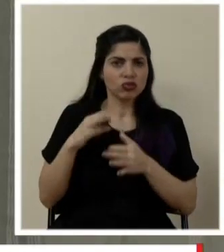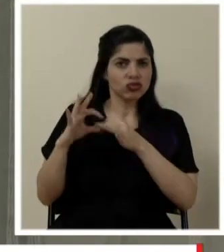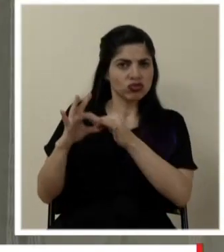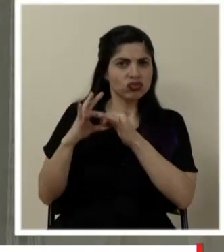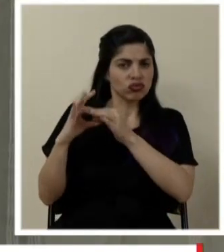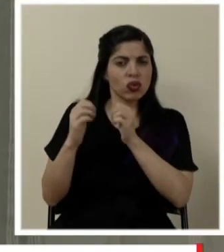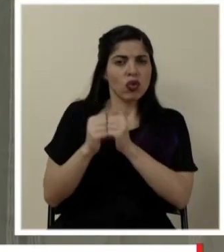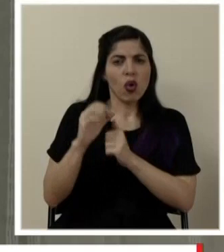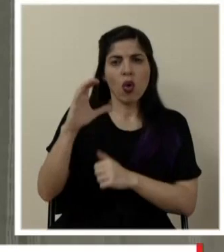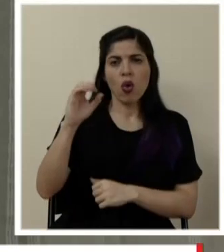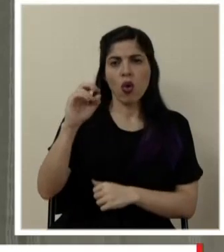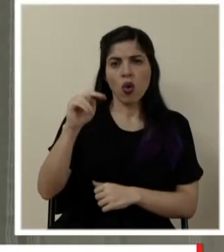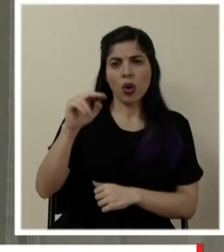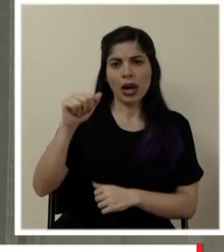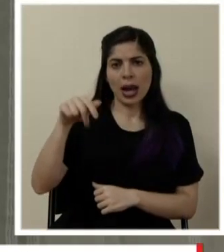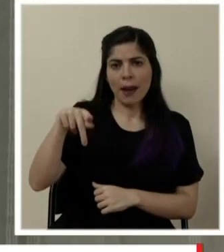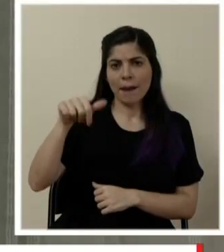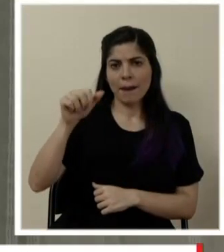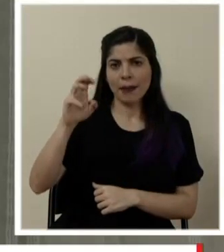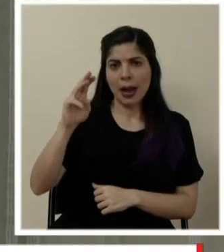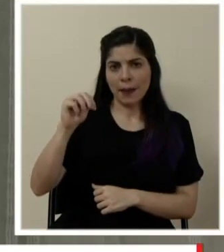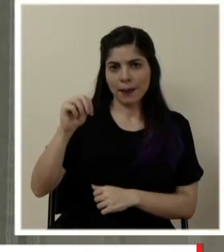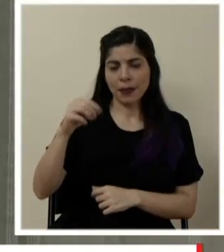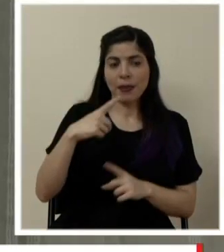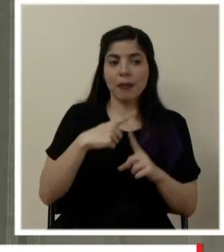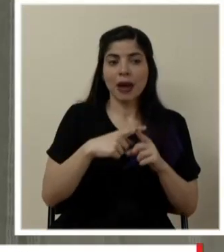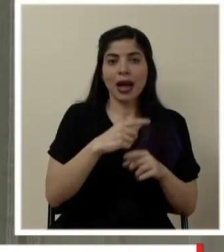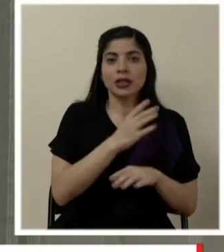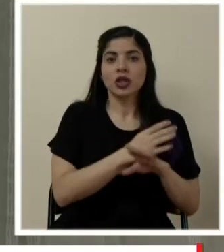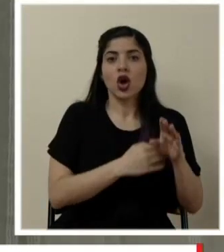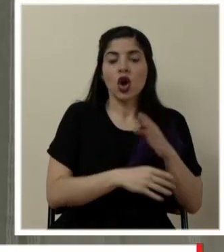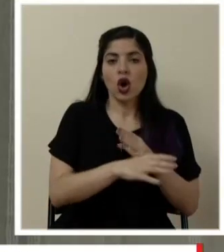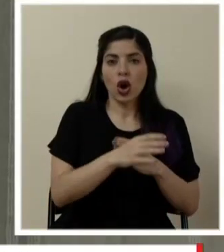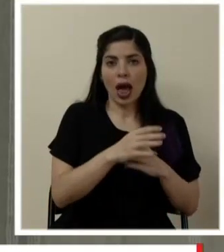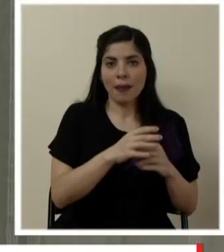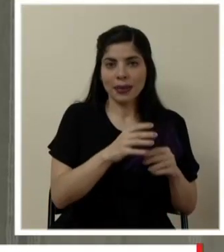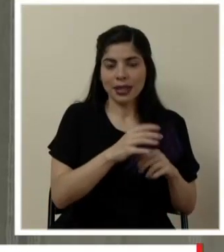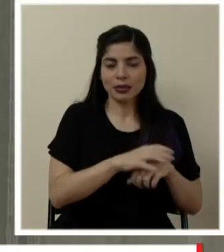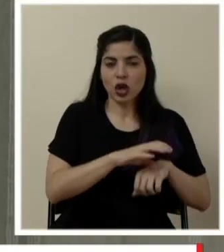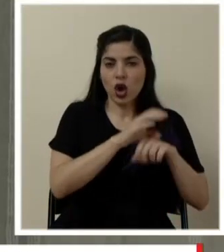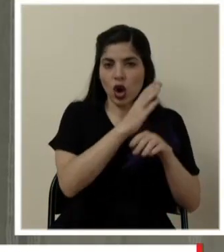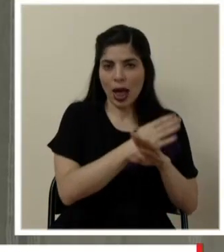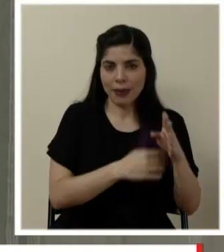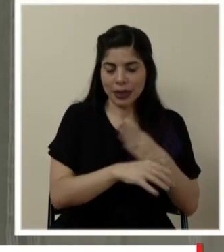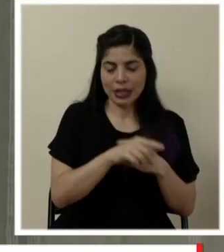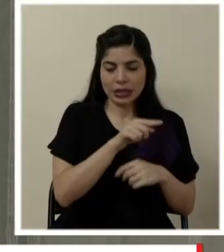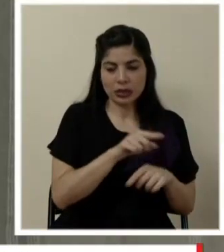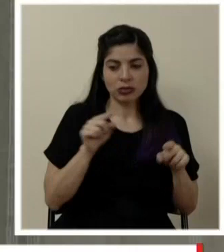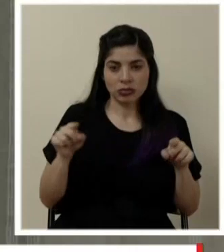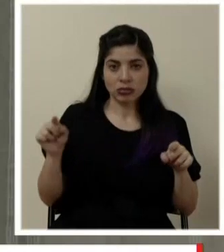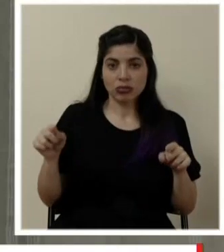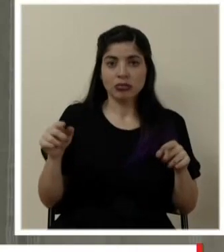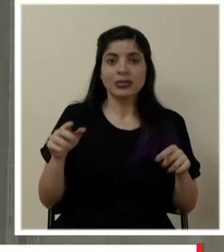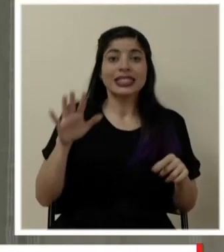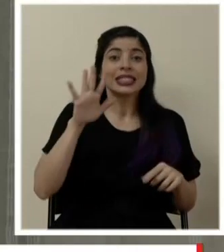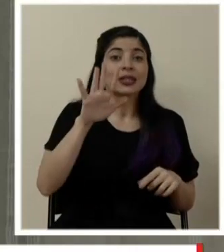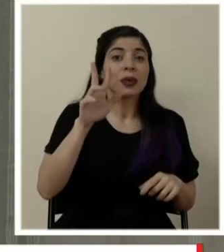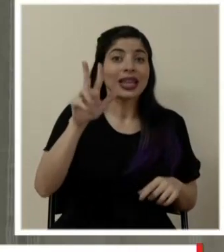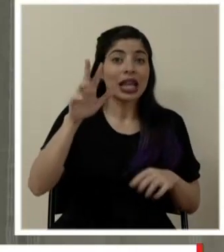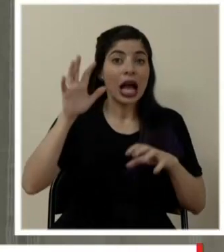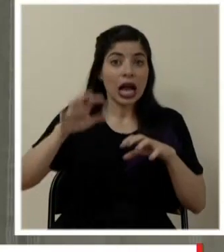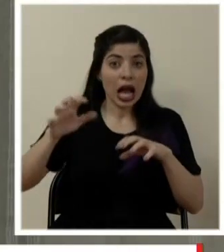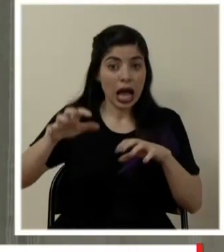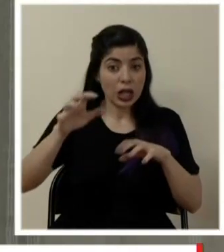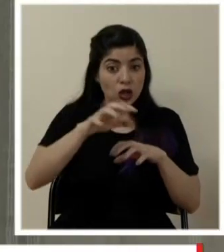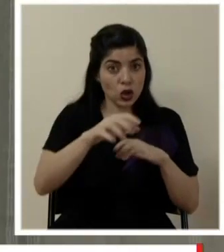con CONAPAM, con el CONAPDIS también en cada uno de los territorios. 53 cantones